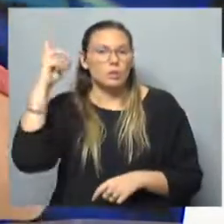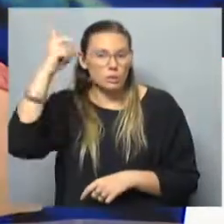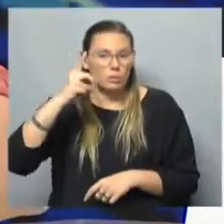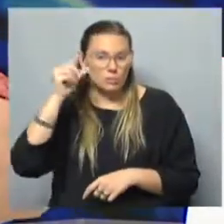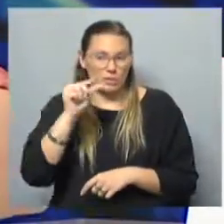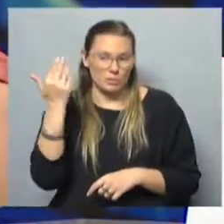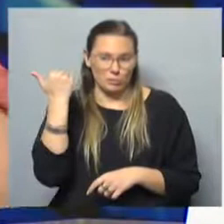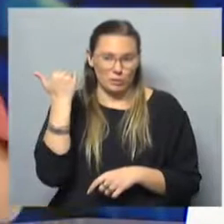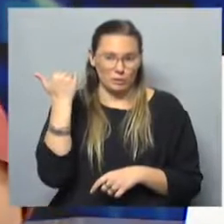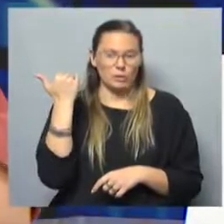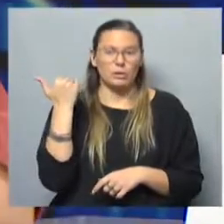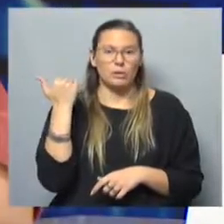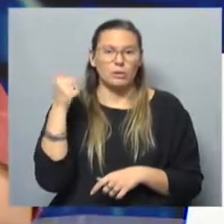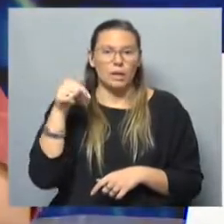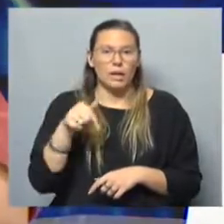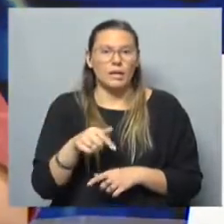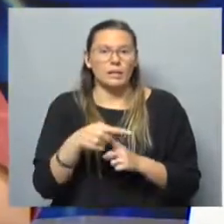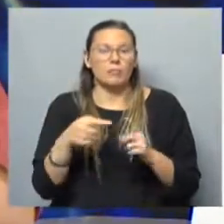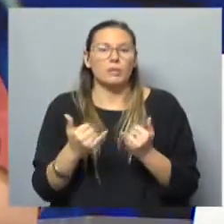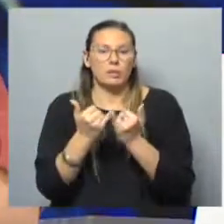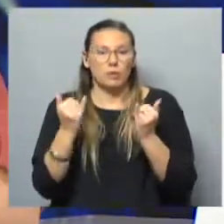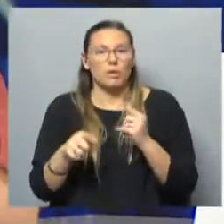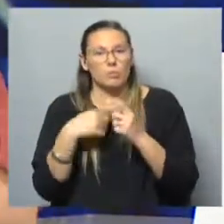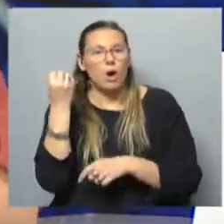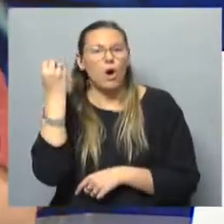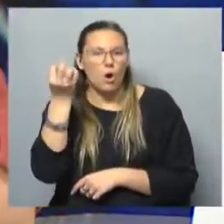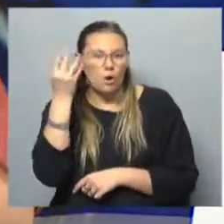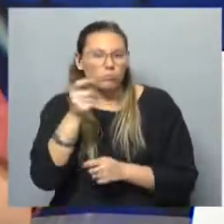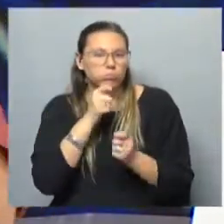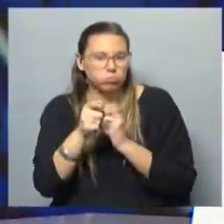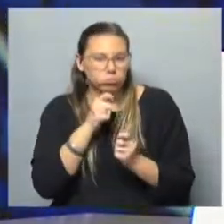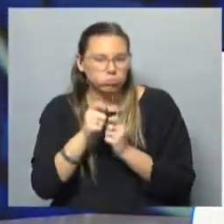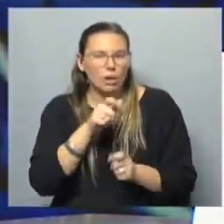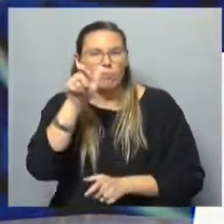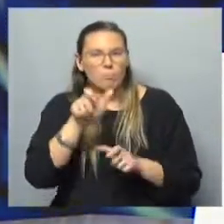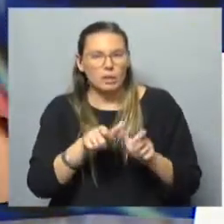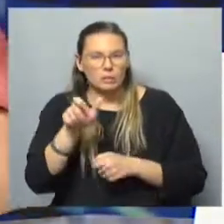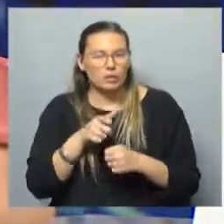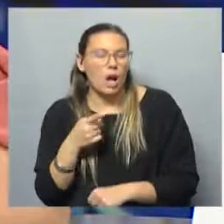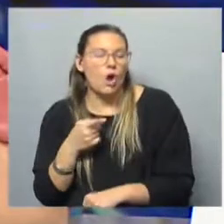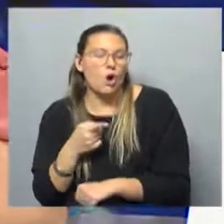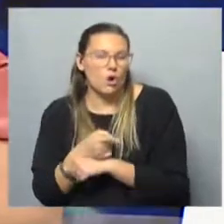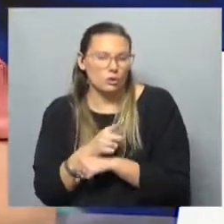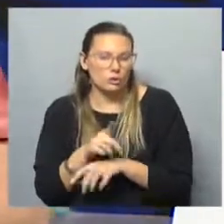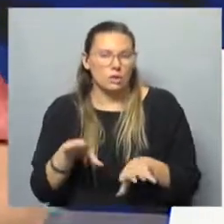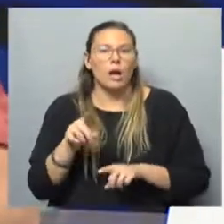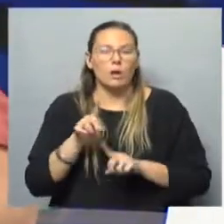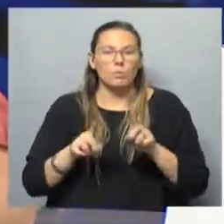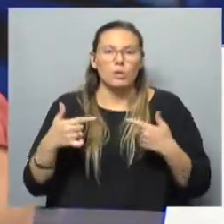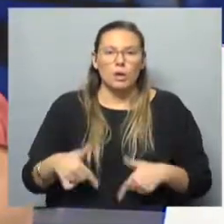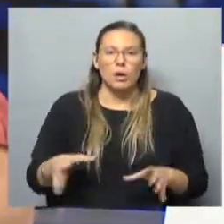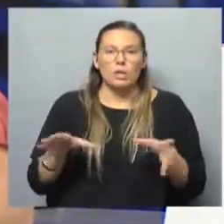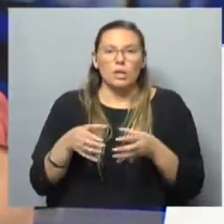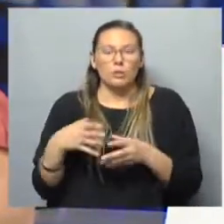un ratito, además, este mediodía. Después hubo una conferencia de prensa con quienes estuvieron en contra, varios legisladores del